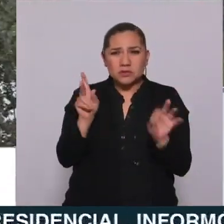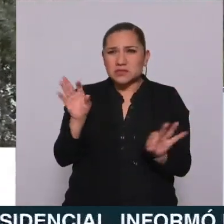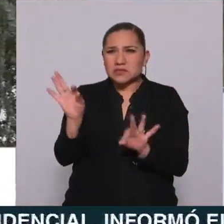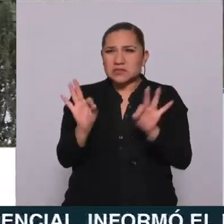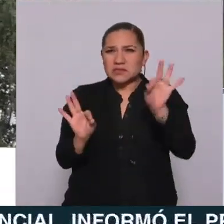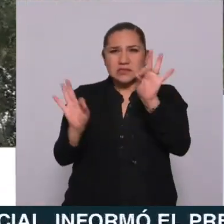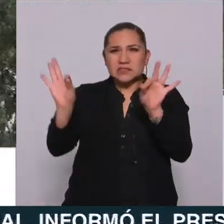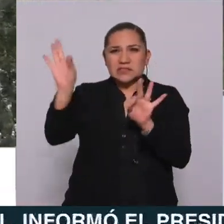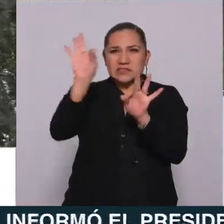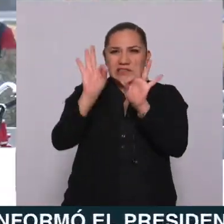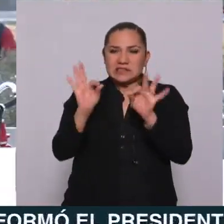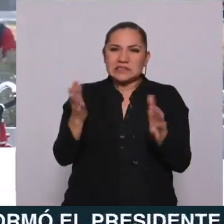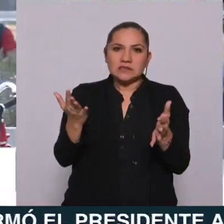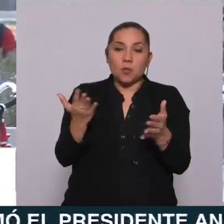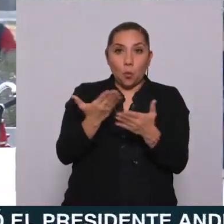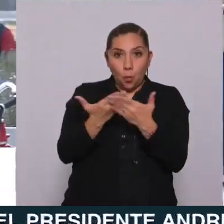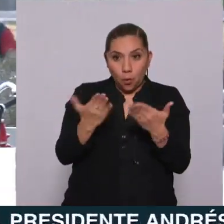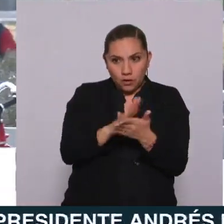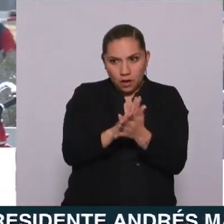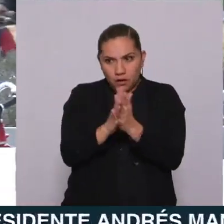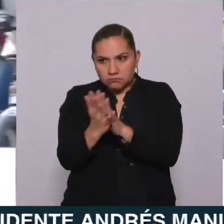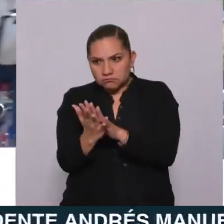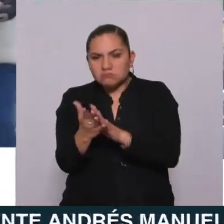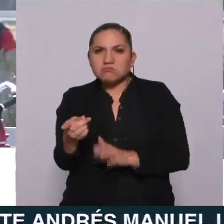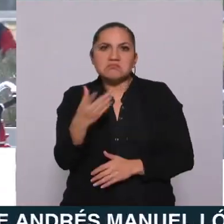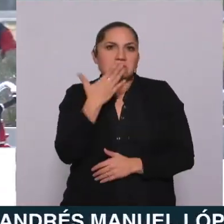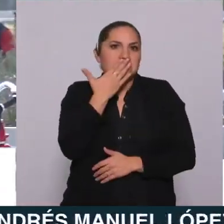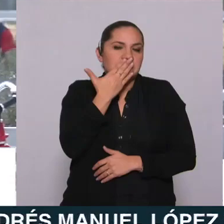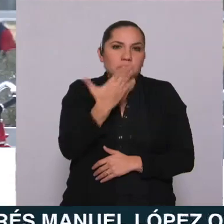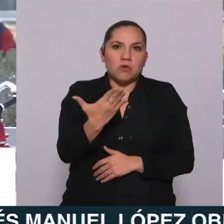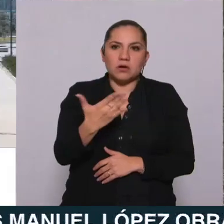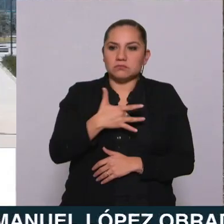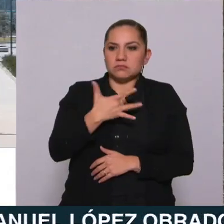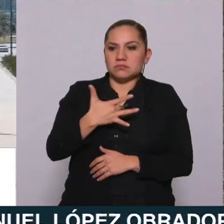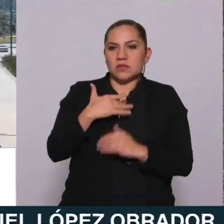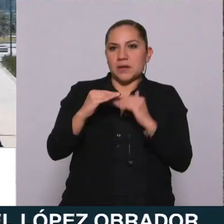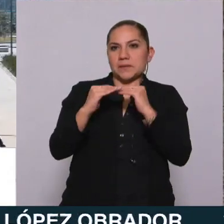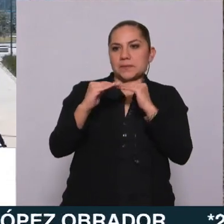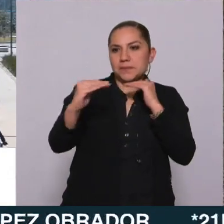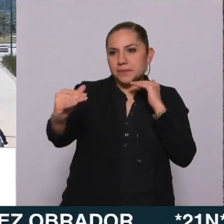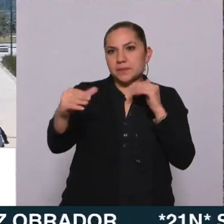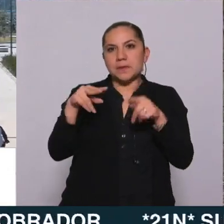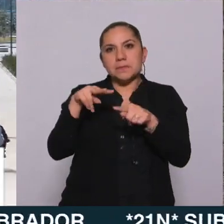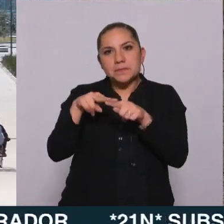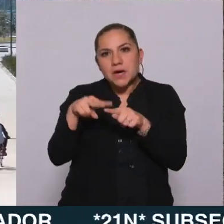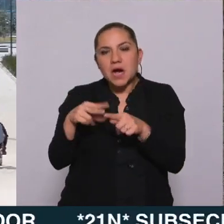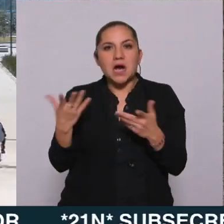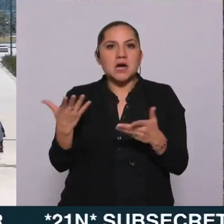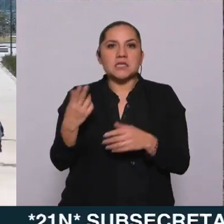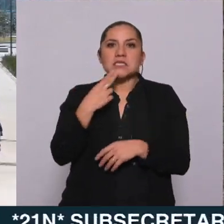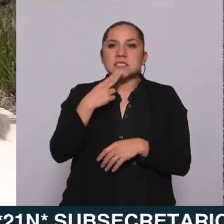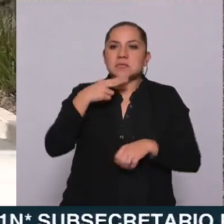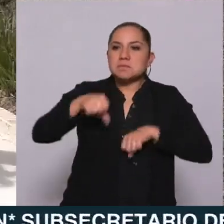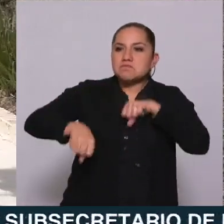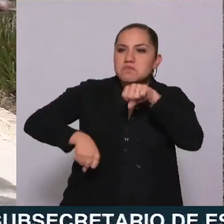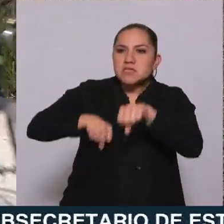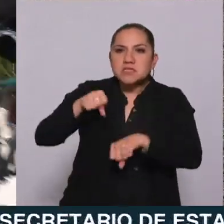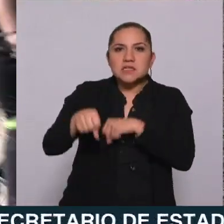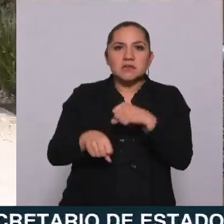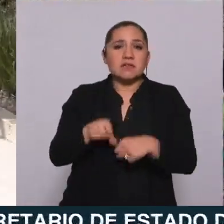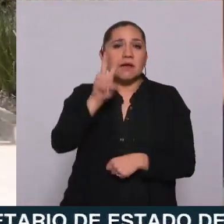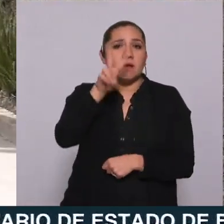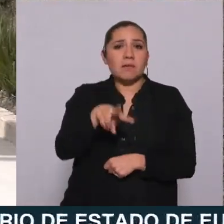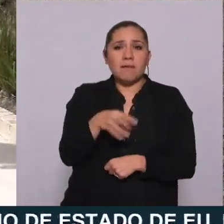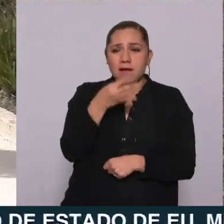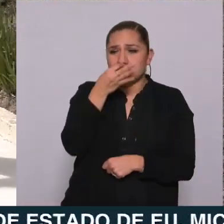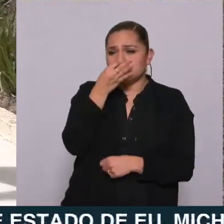muy sano. En algún tiempo llegamos a ir a Reforma a las bicicletas, ahora lo tenemos aquí a 5 minutos.